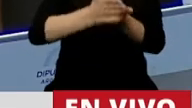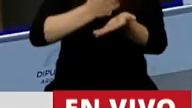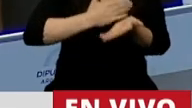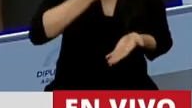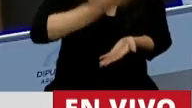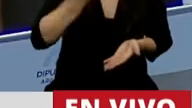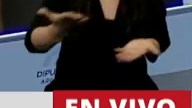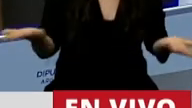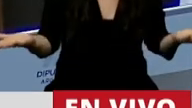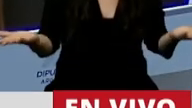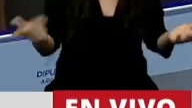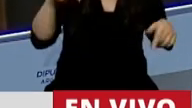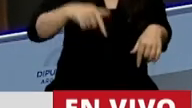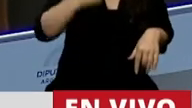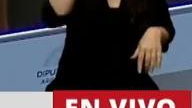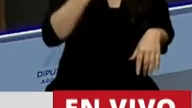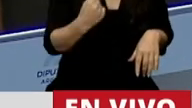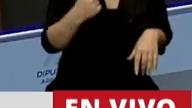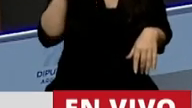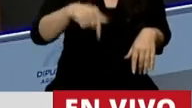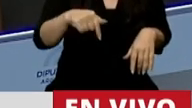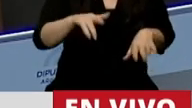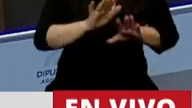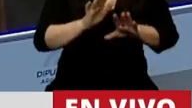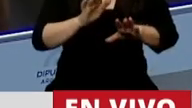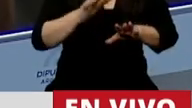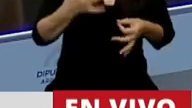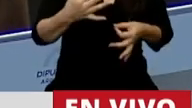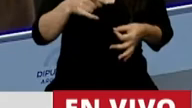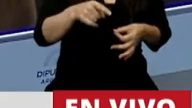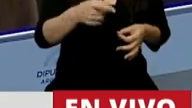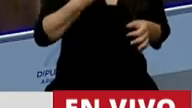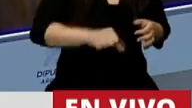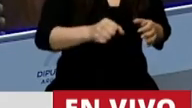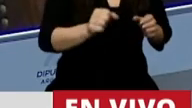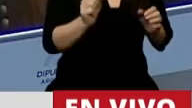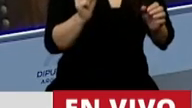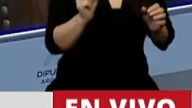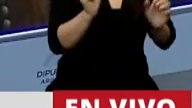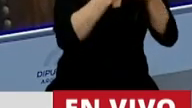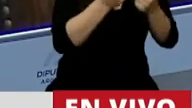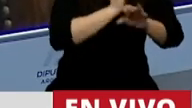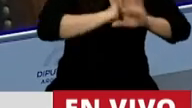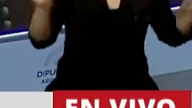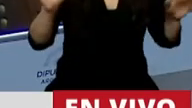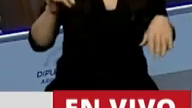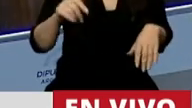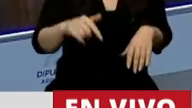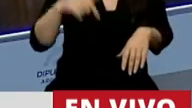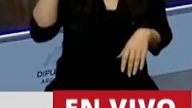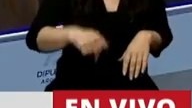¿Y qué día mejor para terminar con los abortos clandestinos en la Argentina que hoy, un 10 de